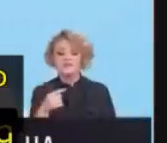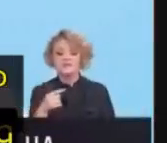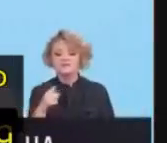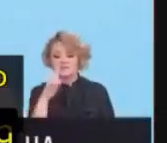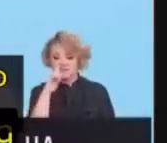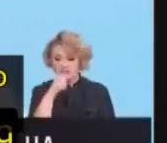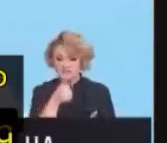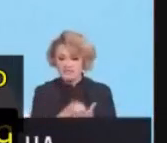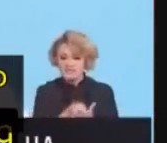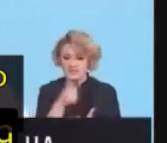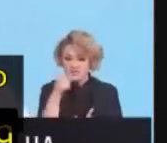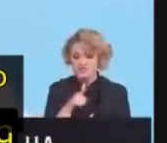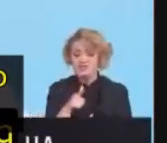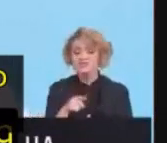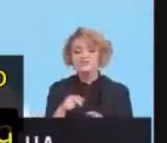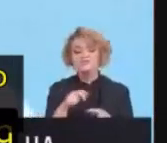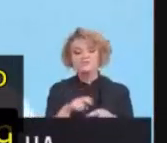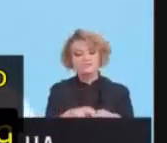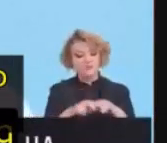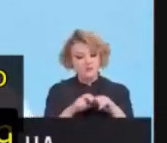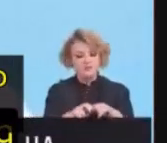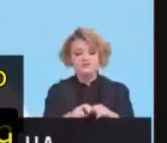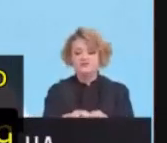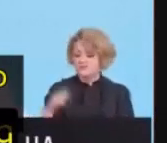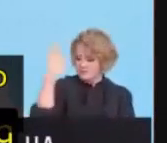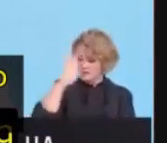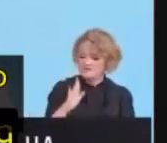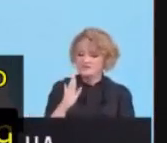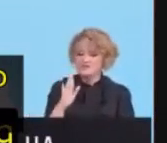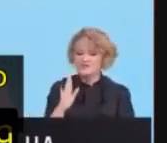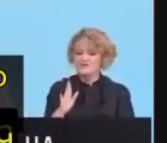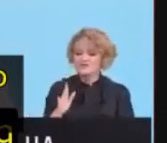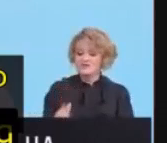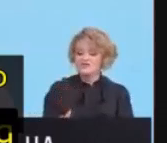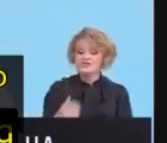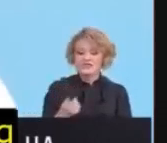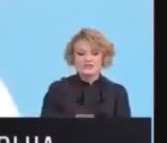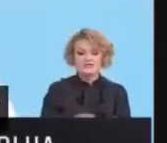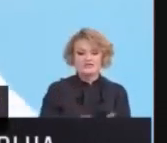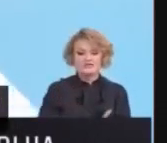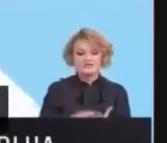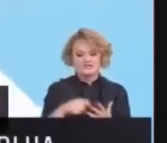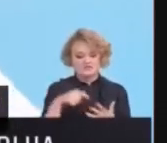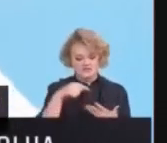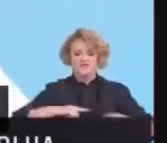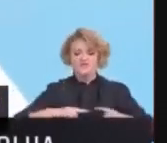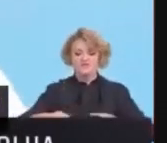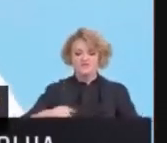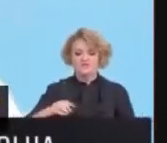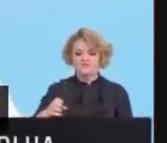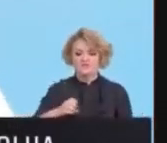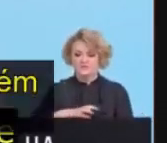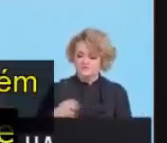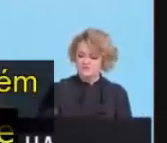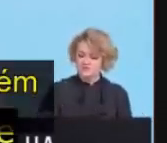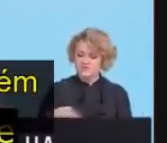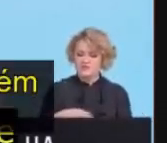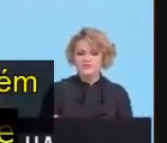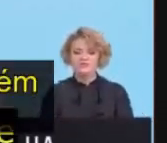que que no os preocupéis por nada porque como siempre digo la verdad final no sería Gracias hasta la próxima